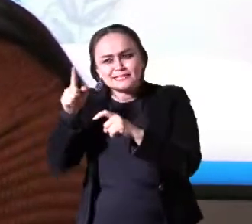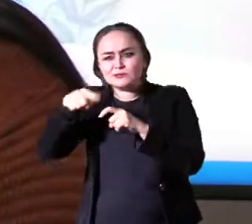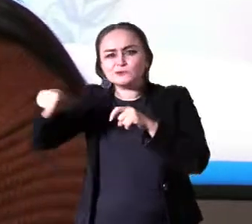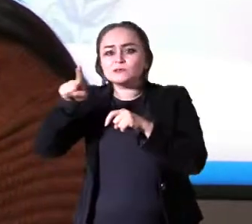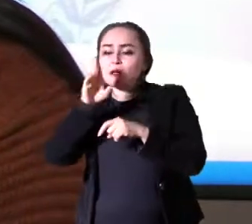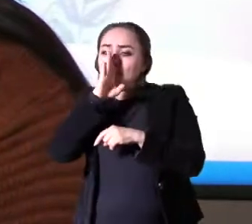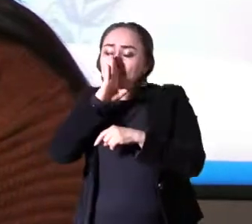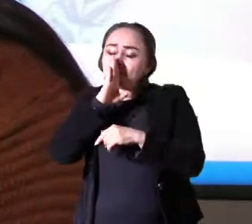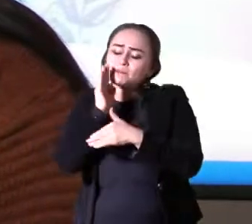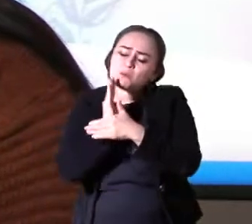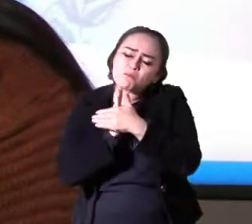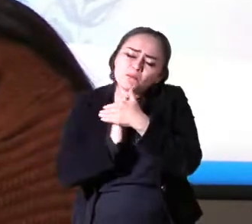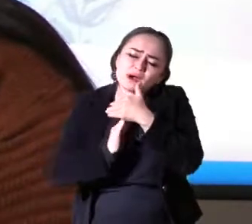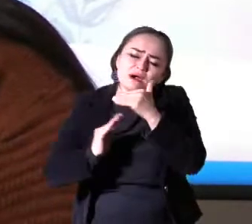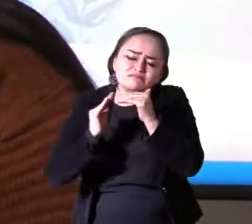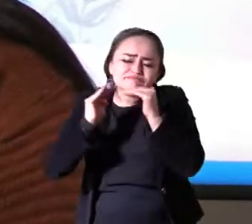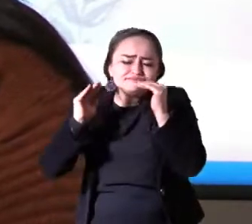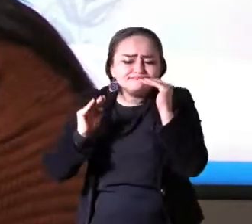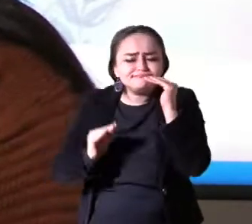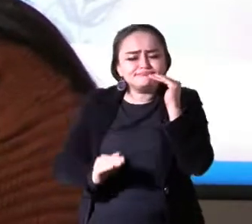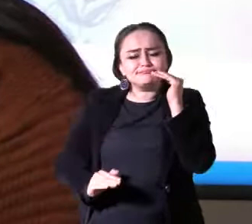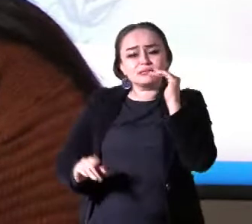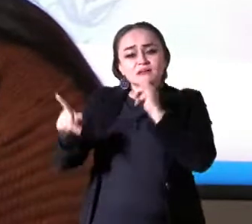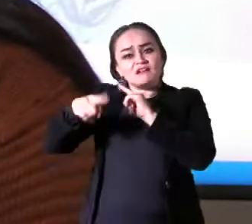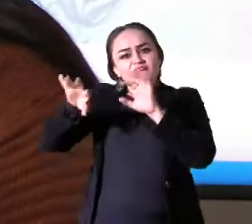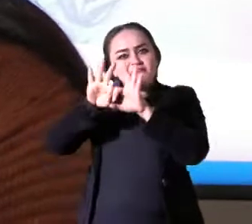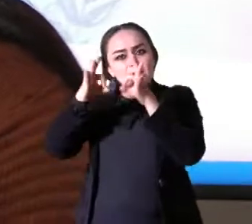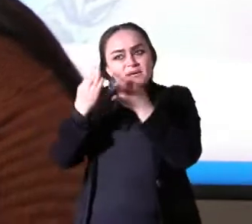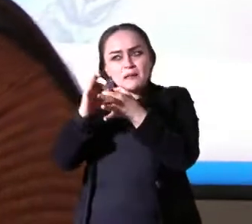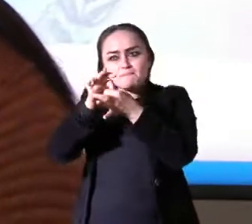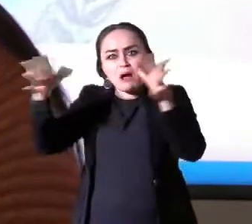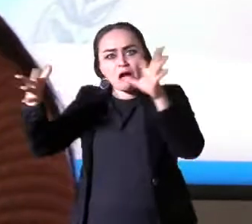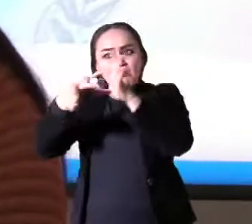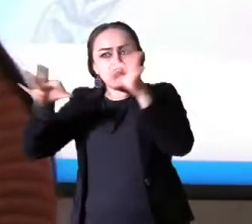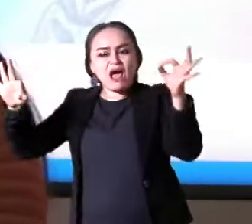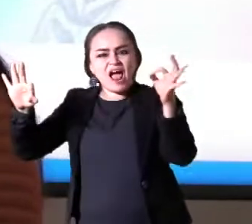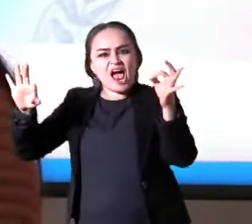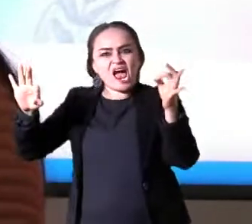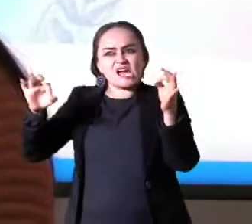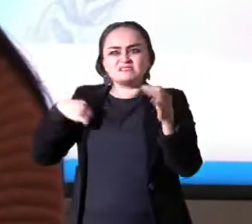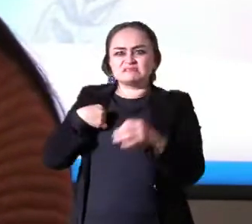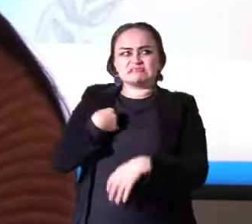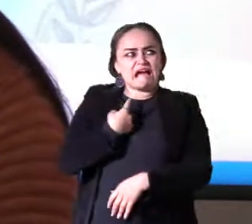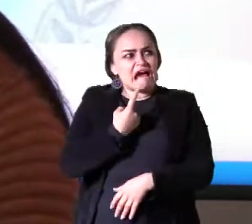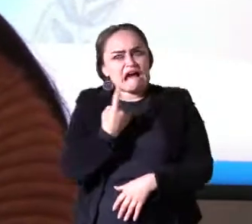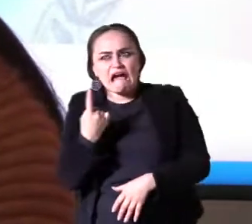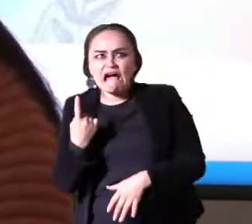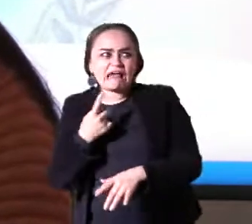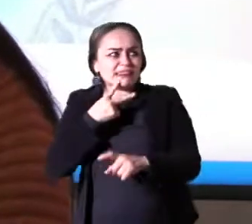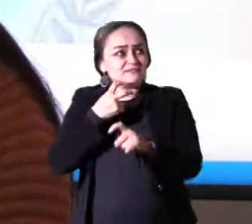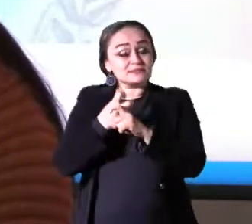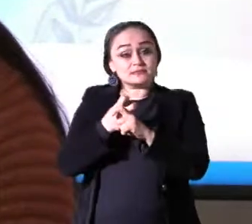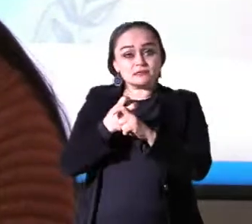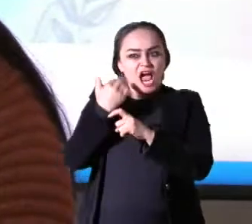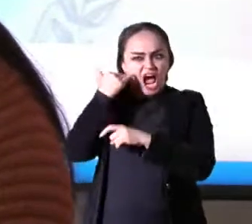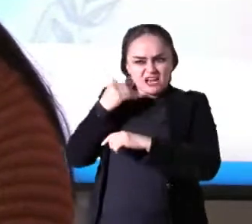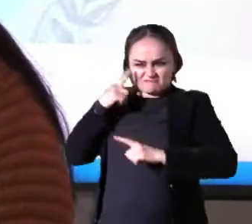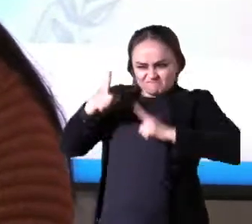temprana sortear muchas adversidades en el camino para lograr un progreso académico